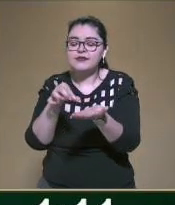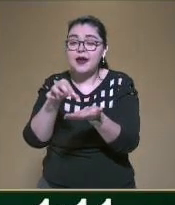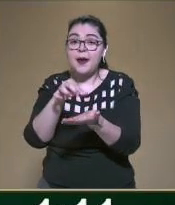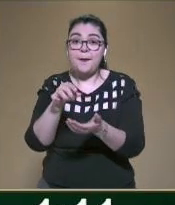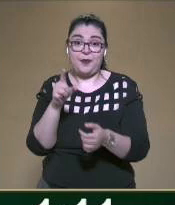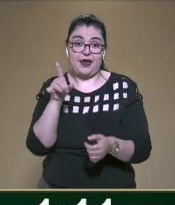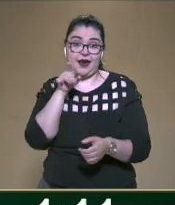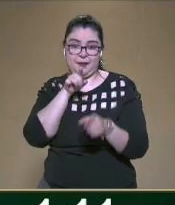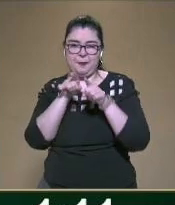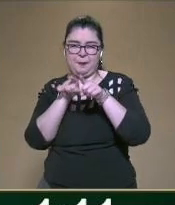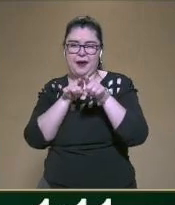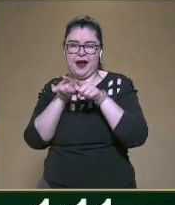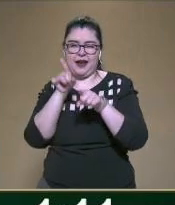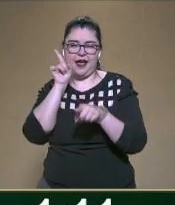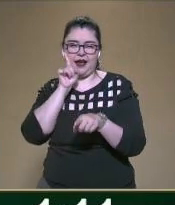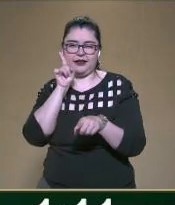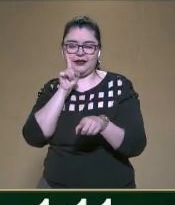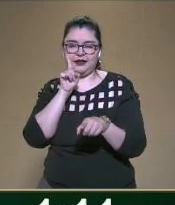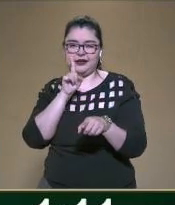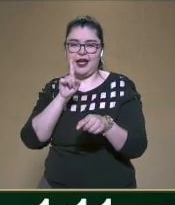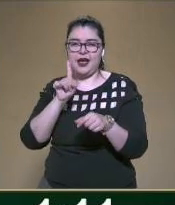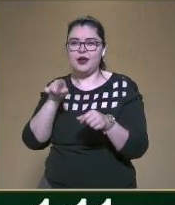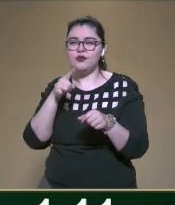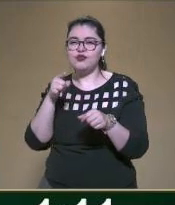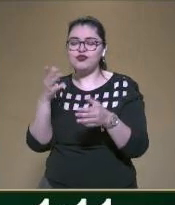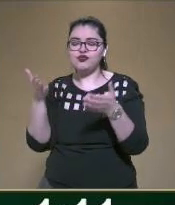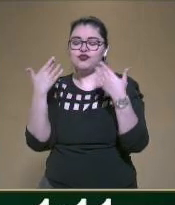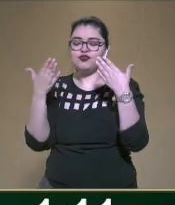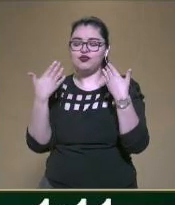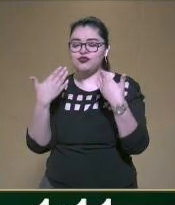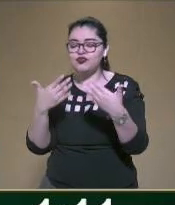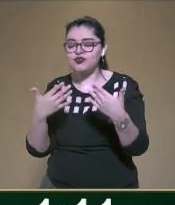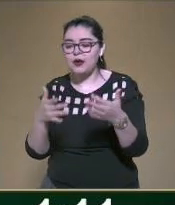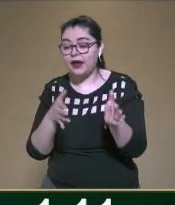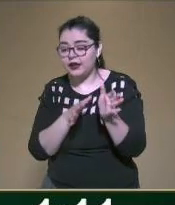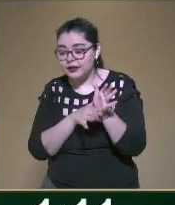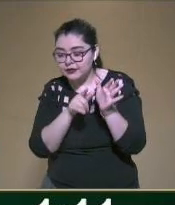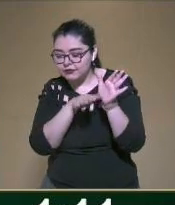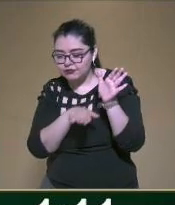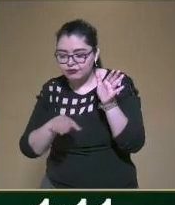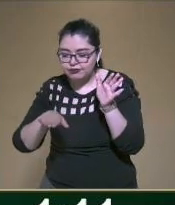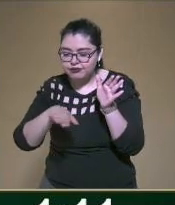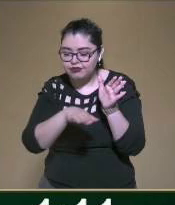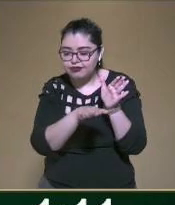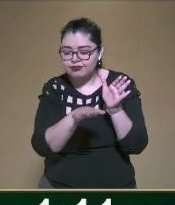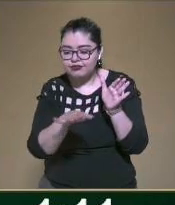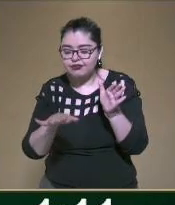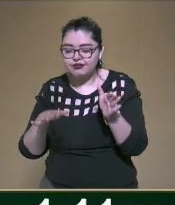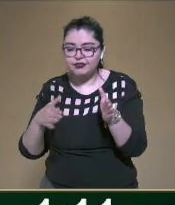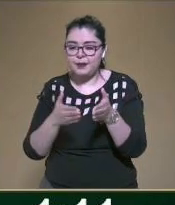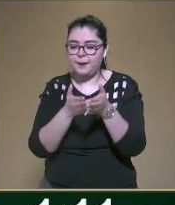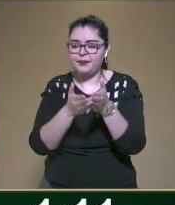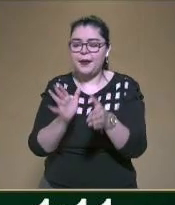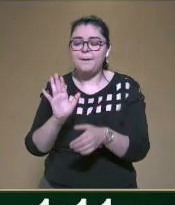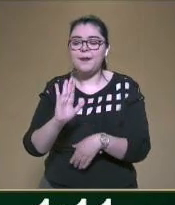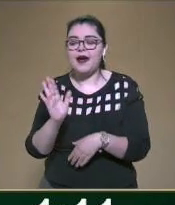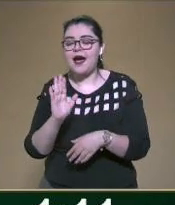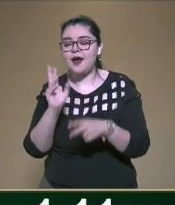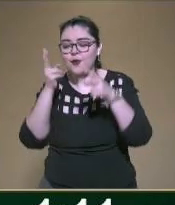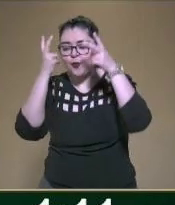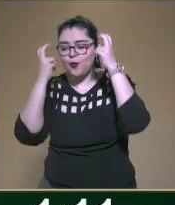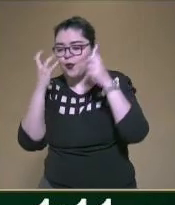abanico sopla y sopla sobre él. Buen viaje, muy buen viaje, barquichuelo de